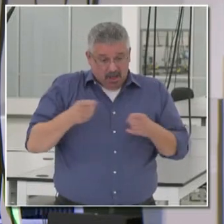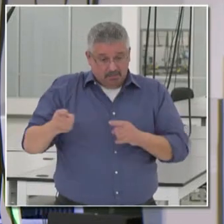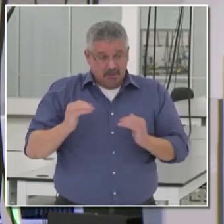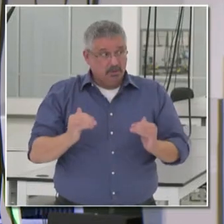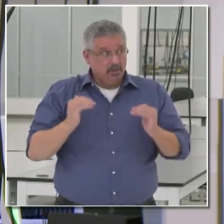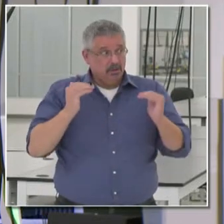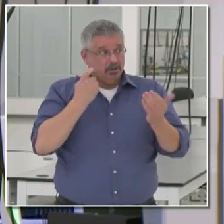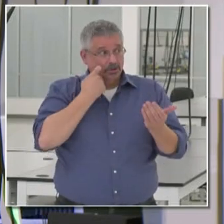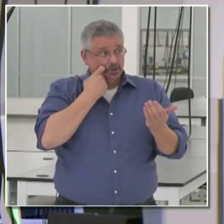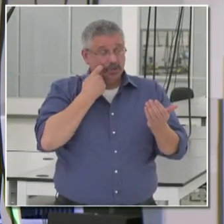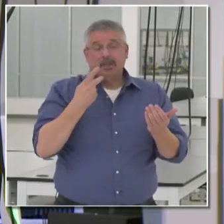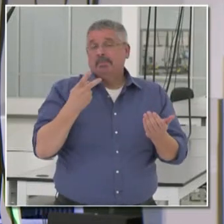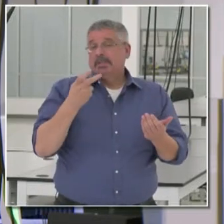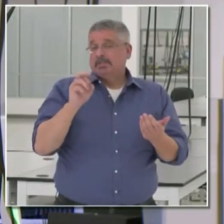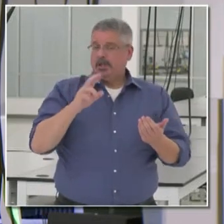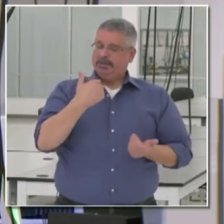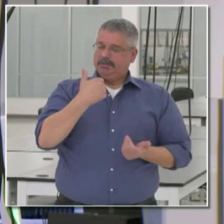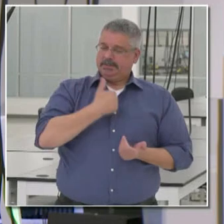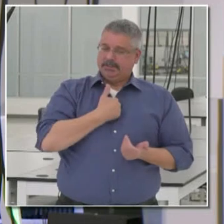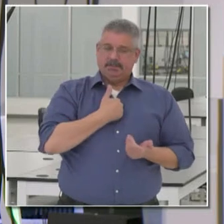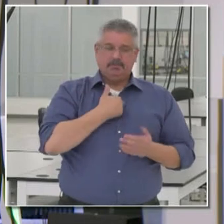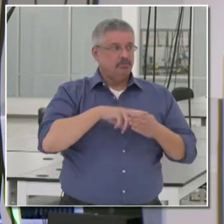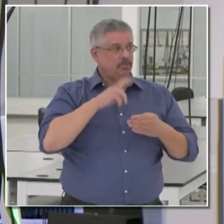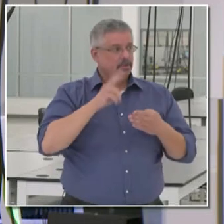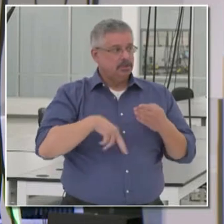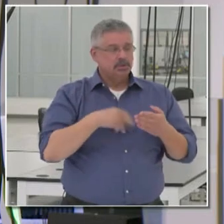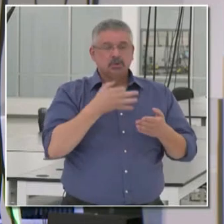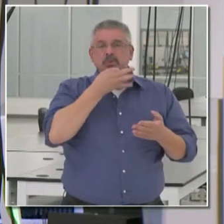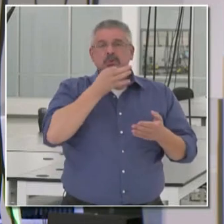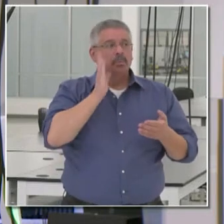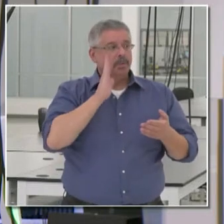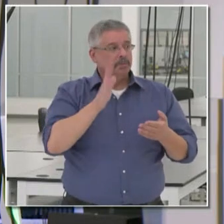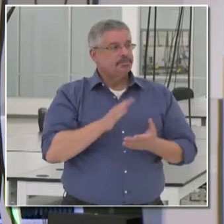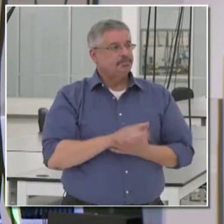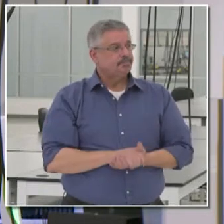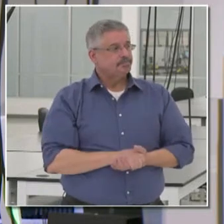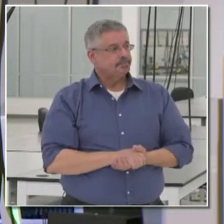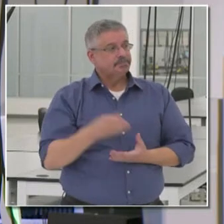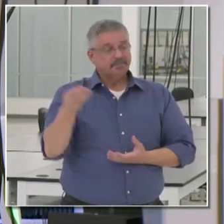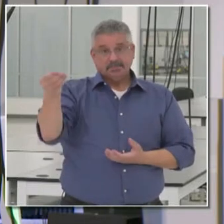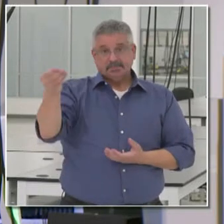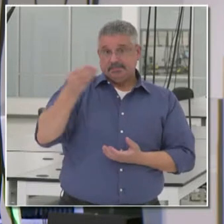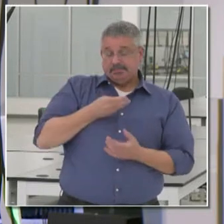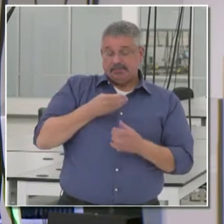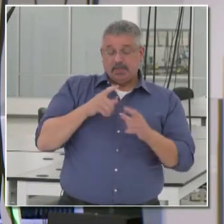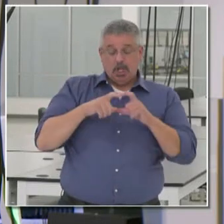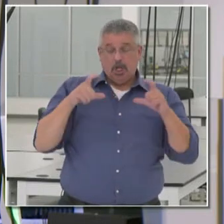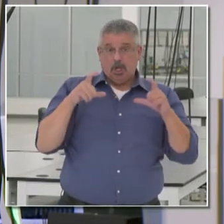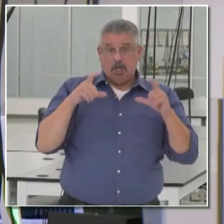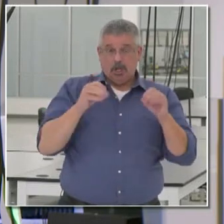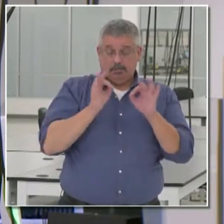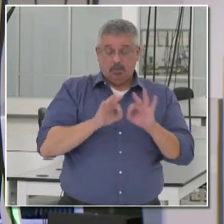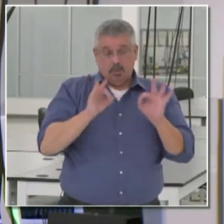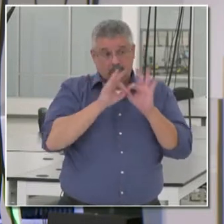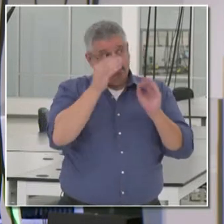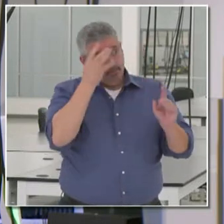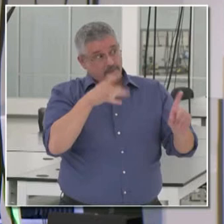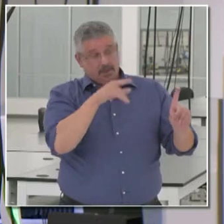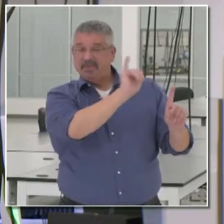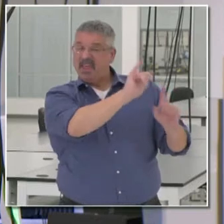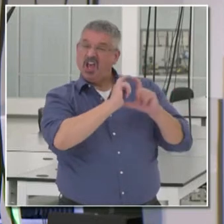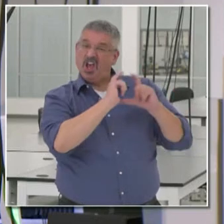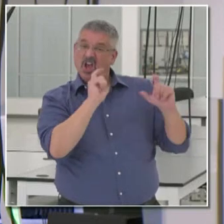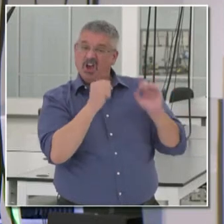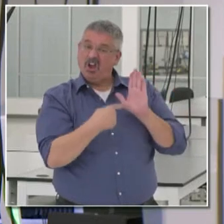real y pues acabo de hacer una prueba pcr mi resultado lo reto sólo recibiré en poco tiempo pero recibí una tarjeta de